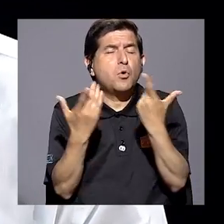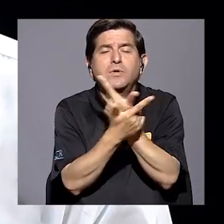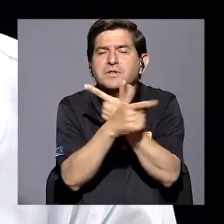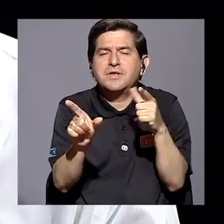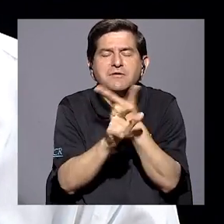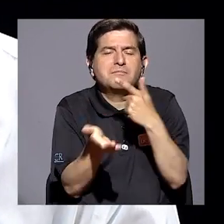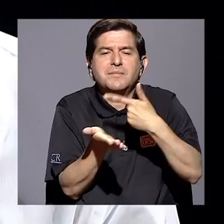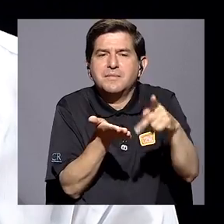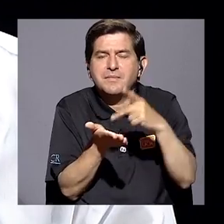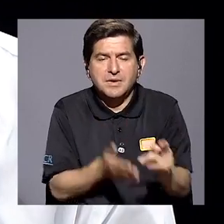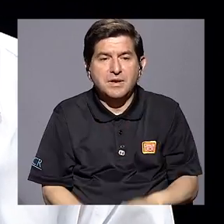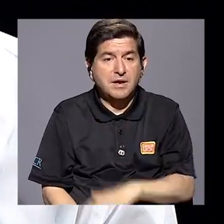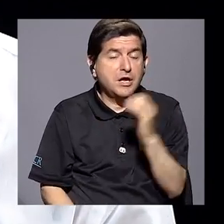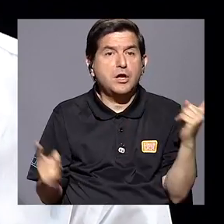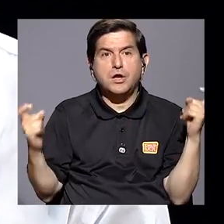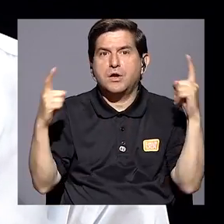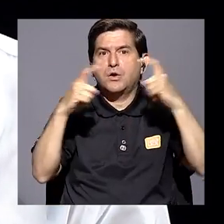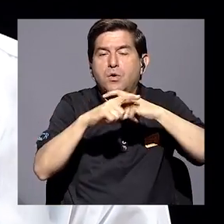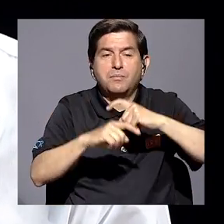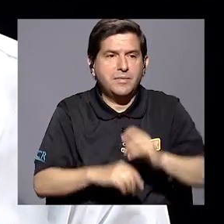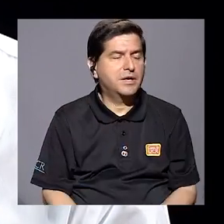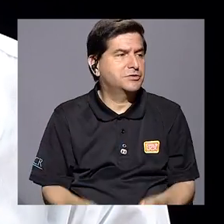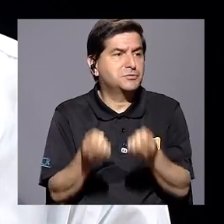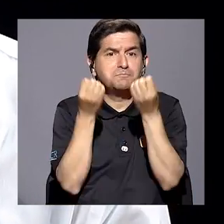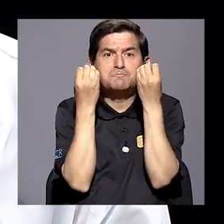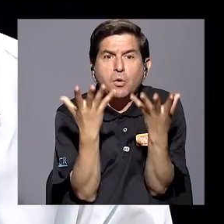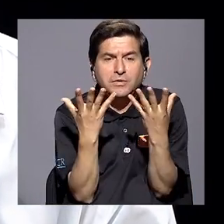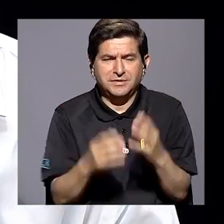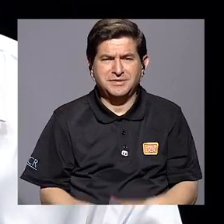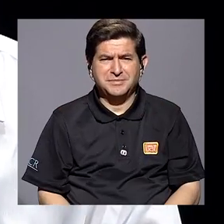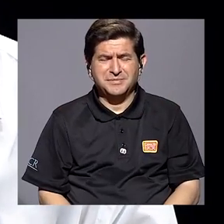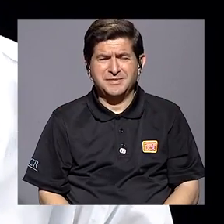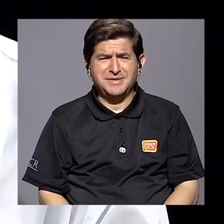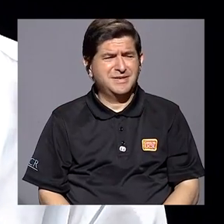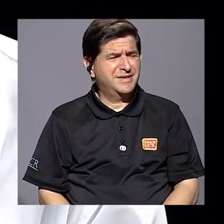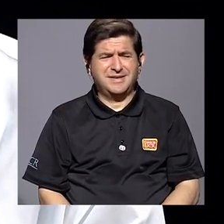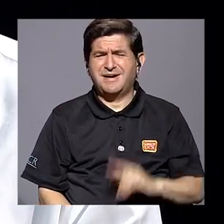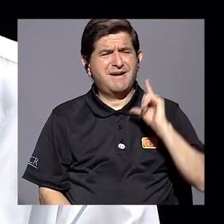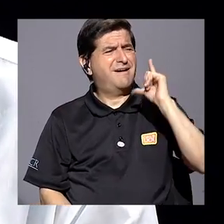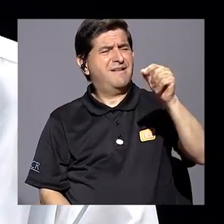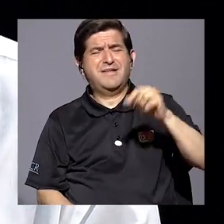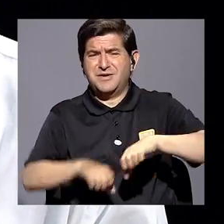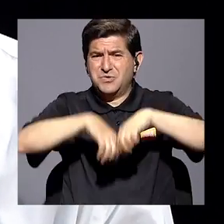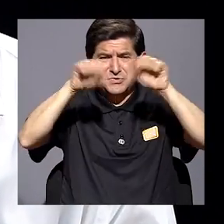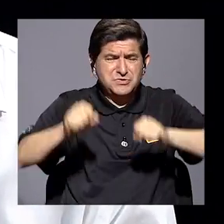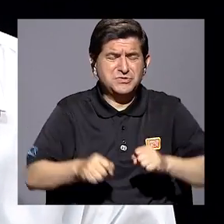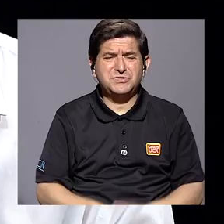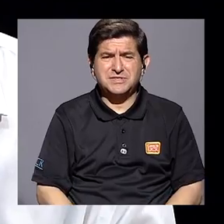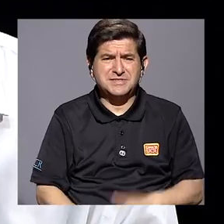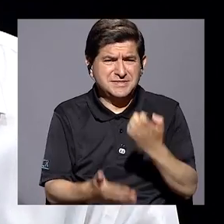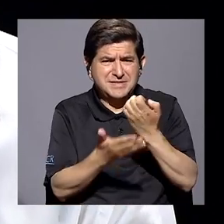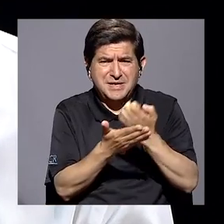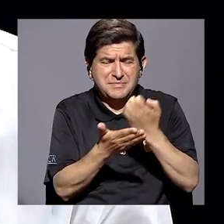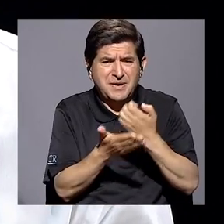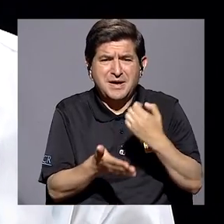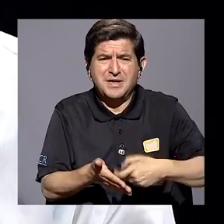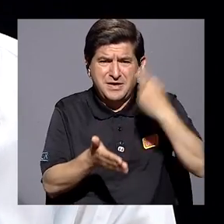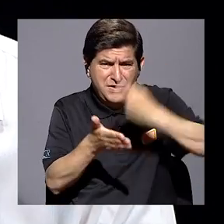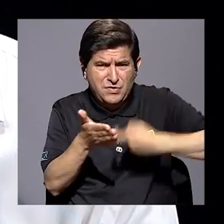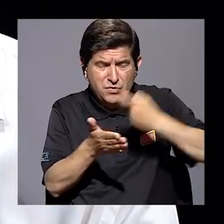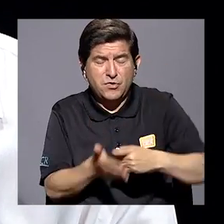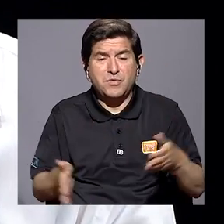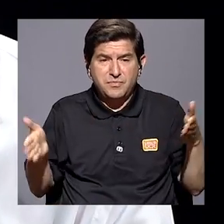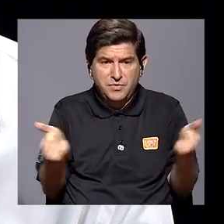montón de exoneraciones y un montón de complicaciones por todas partes hasta están muy lejos de ser un sistema fiscal uno que